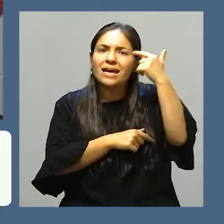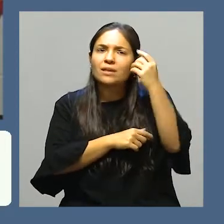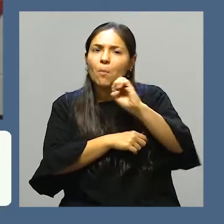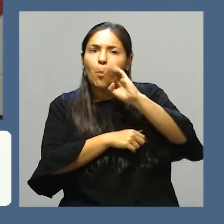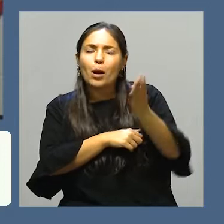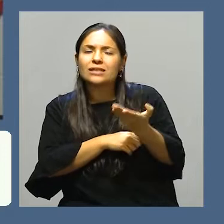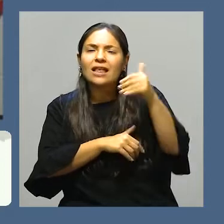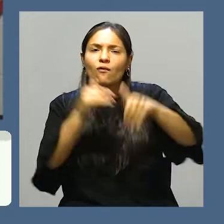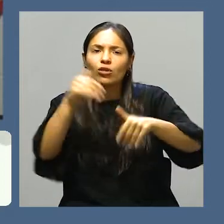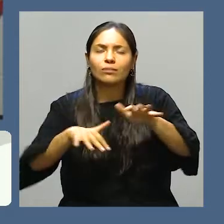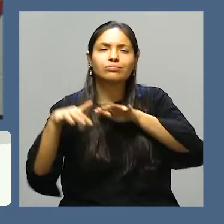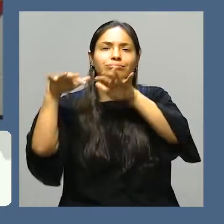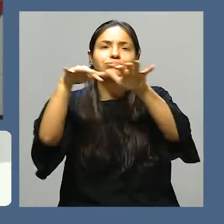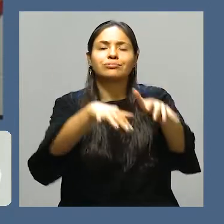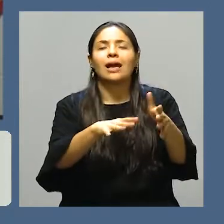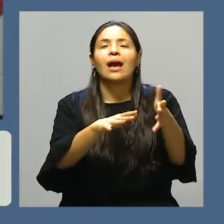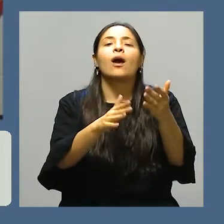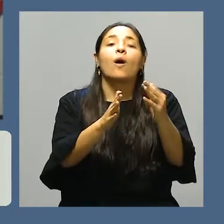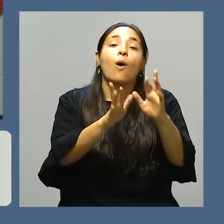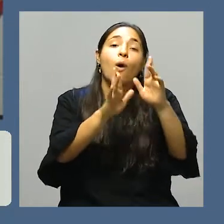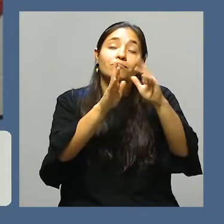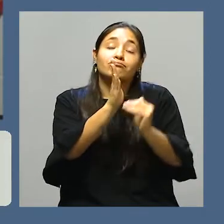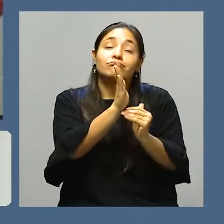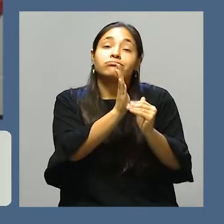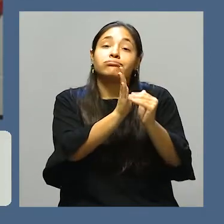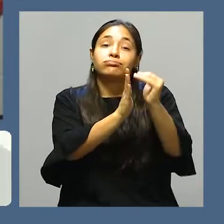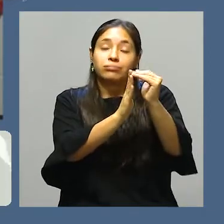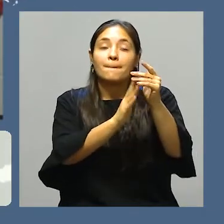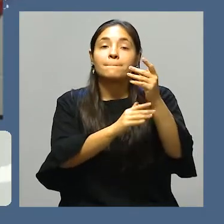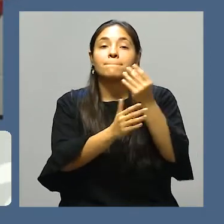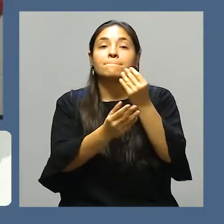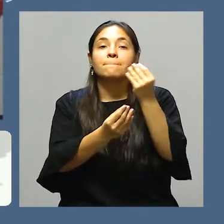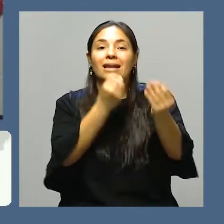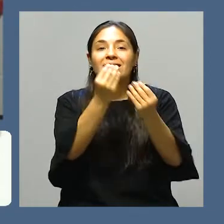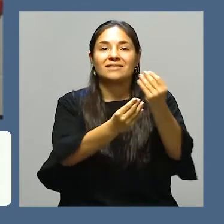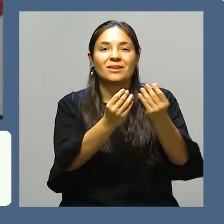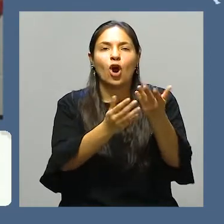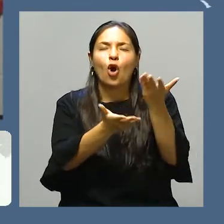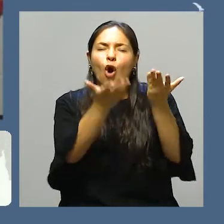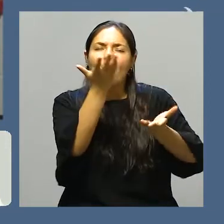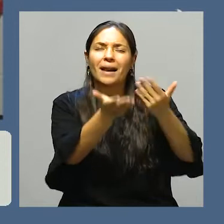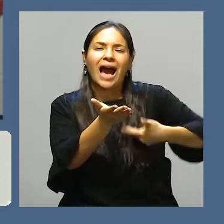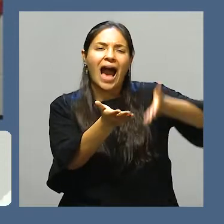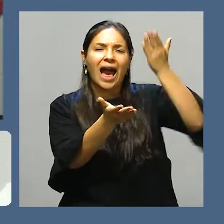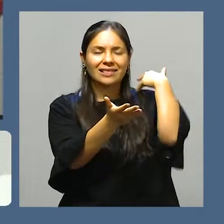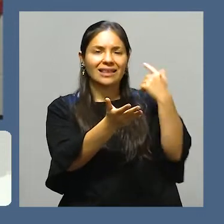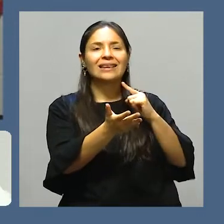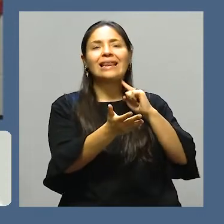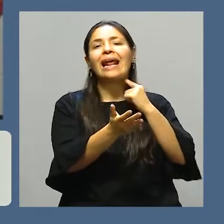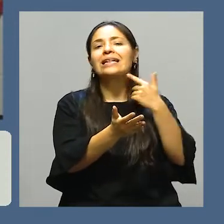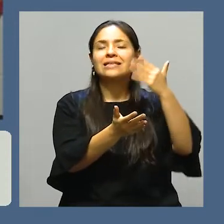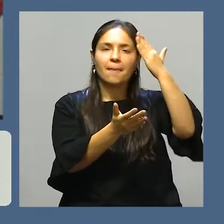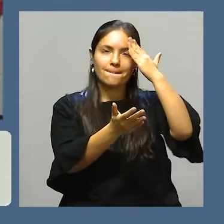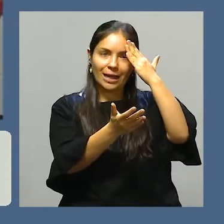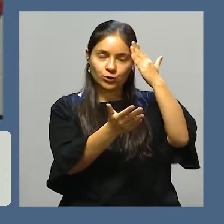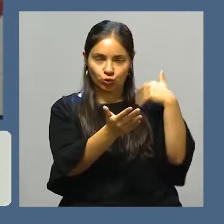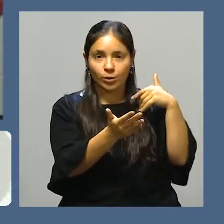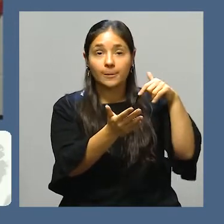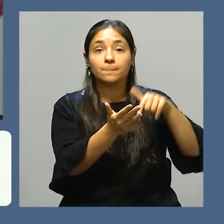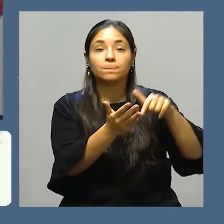Conservador. Y a partir de eso hay una especie como de nubarrón que se